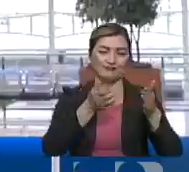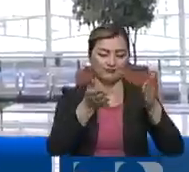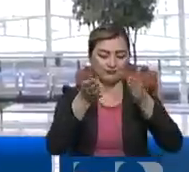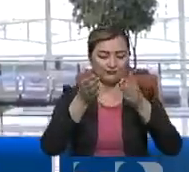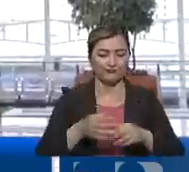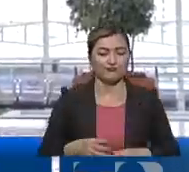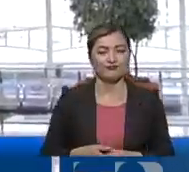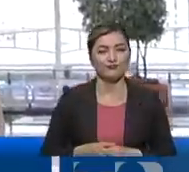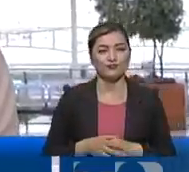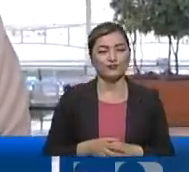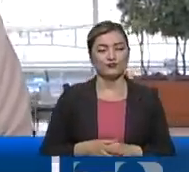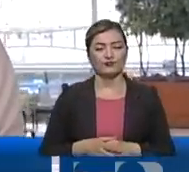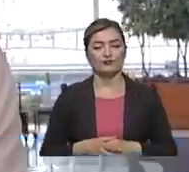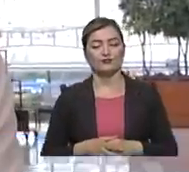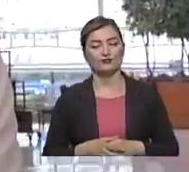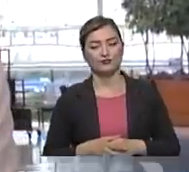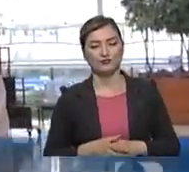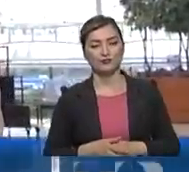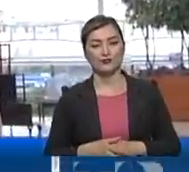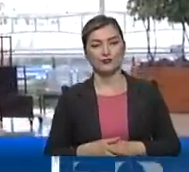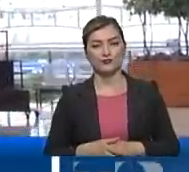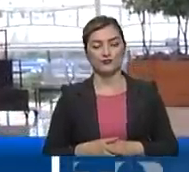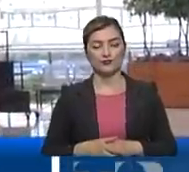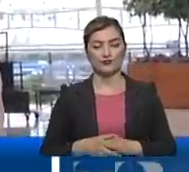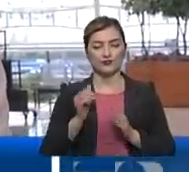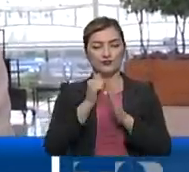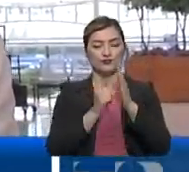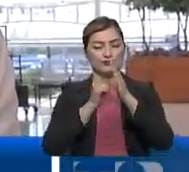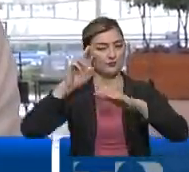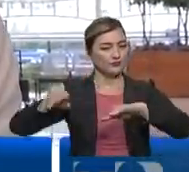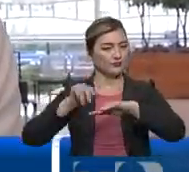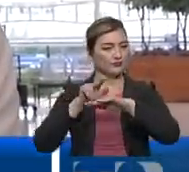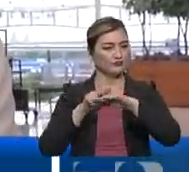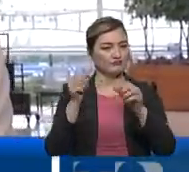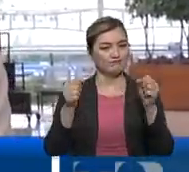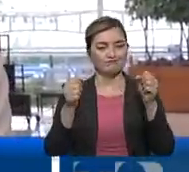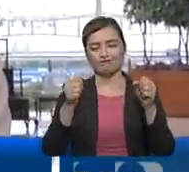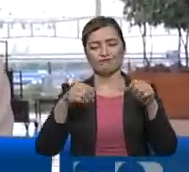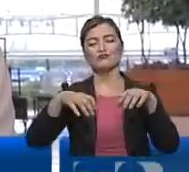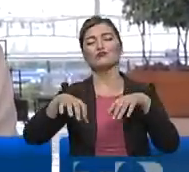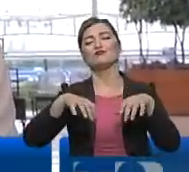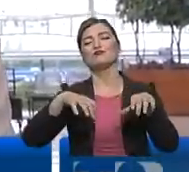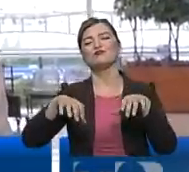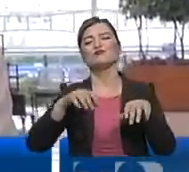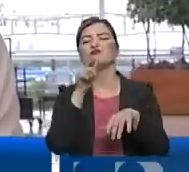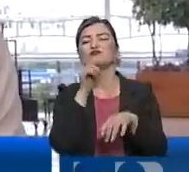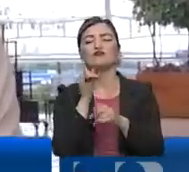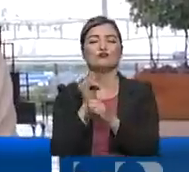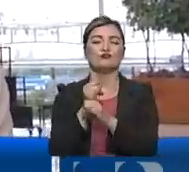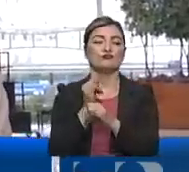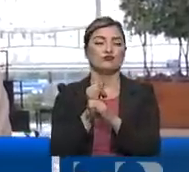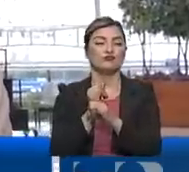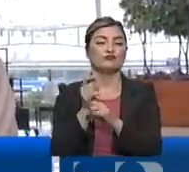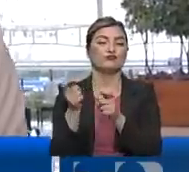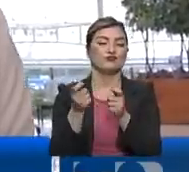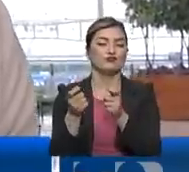vías. No lo haremos únicamente como Agencia Nacional de Tránsito. Estos controles son coordinados con las entidades competentes, que son las